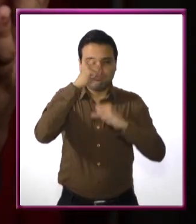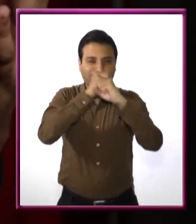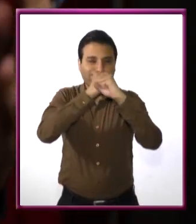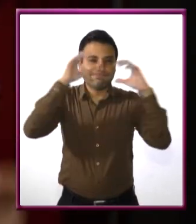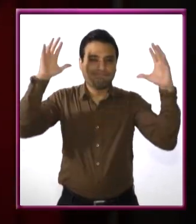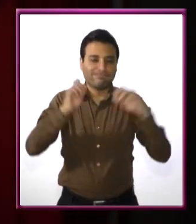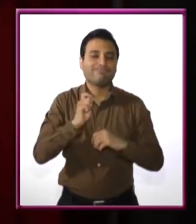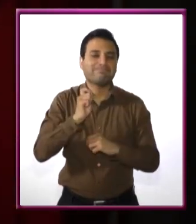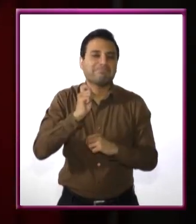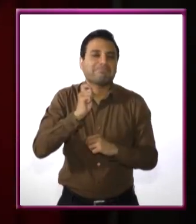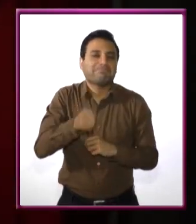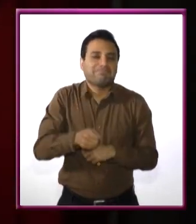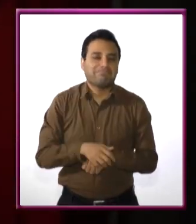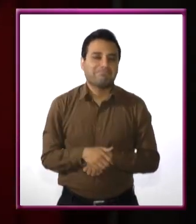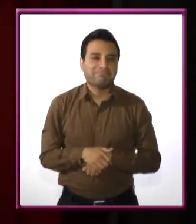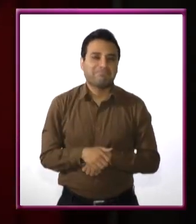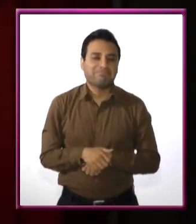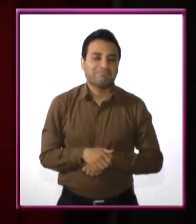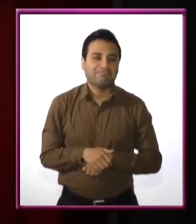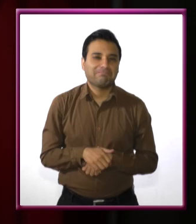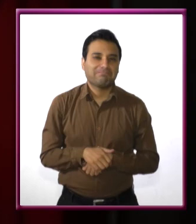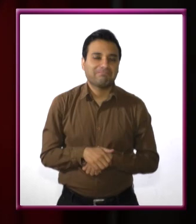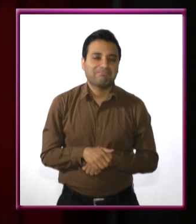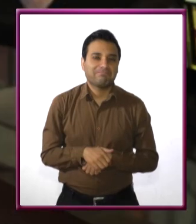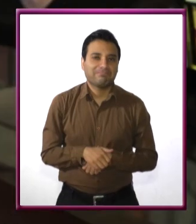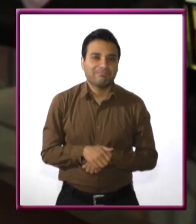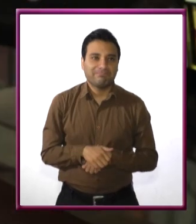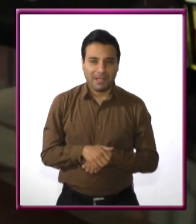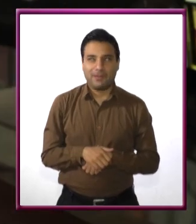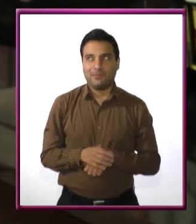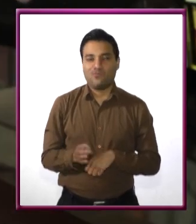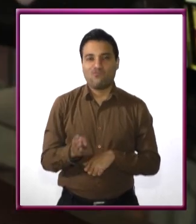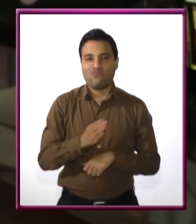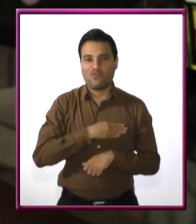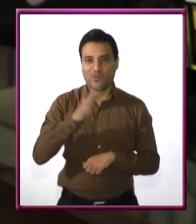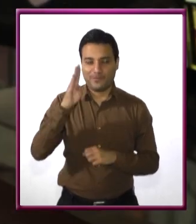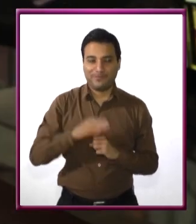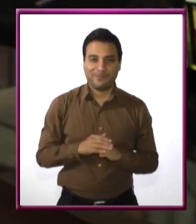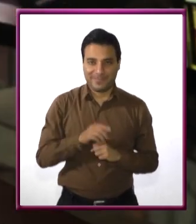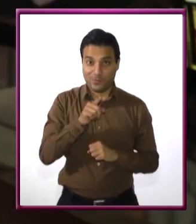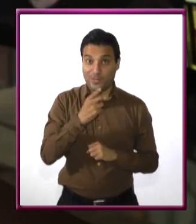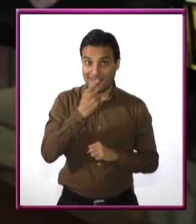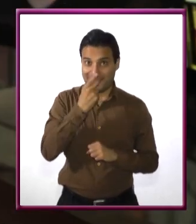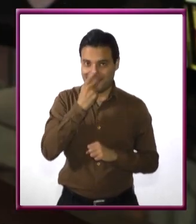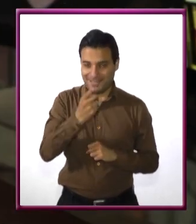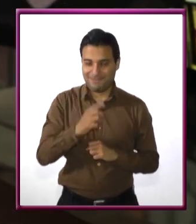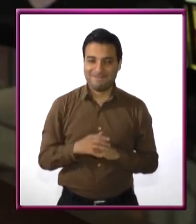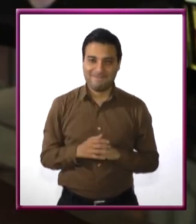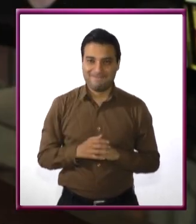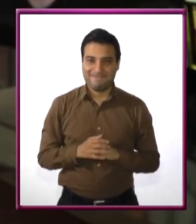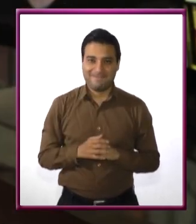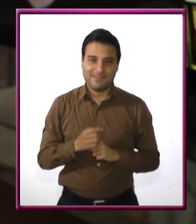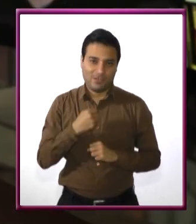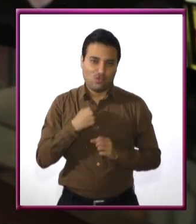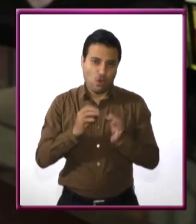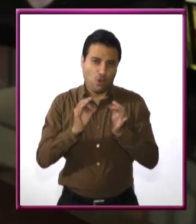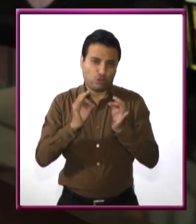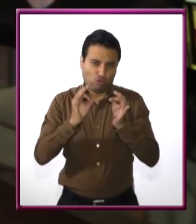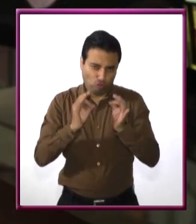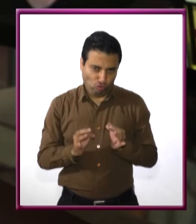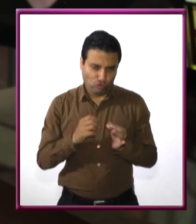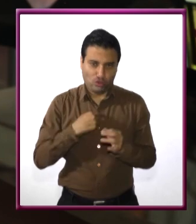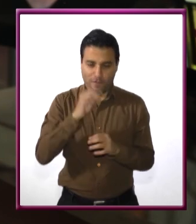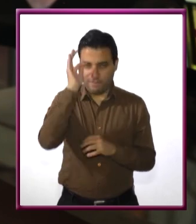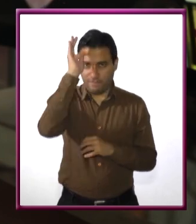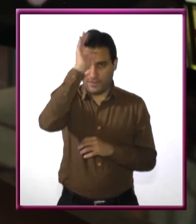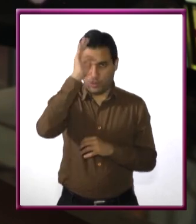es lo primero que se te viene a la mente cuando escuchas el nombre Pitágoras? Bueno, como mencionaste, mi formación principal es